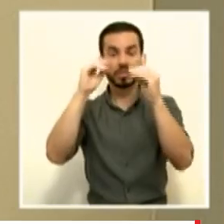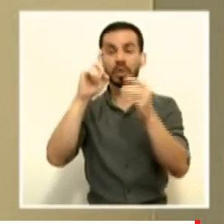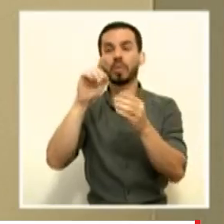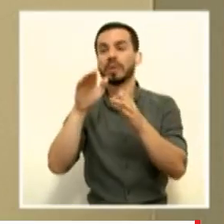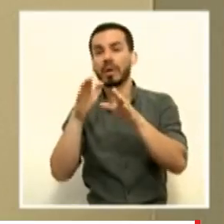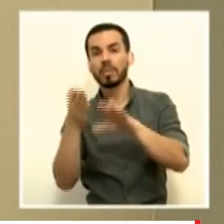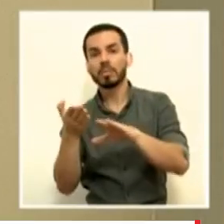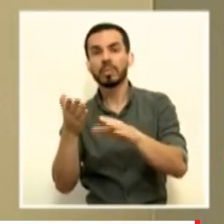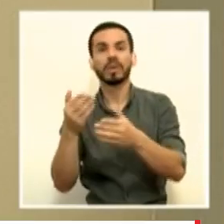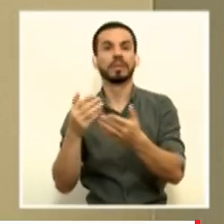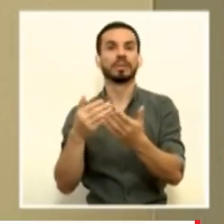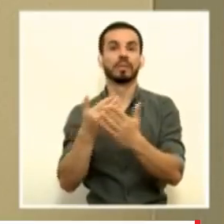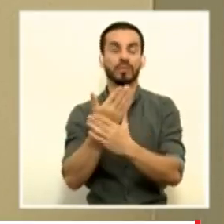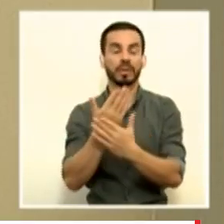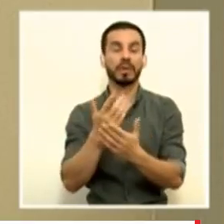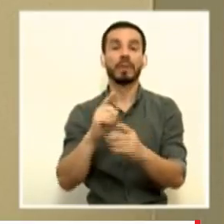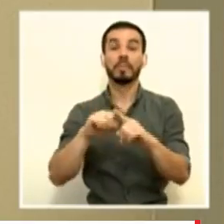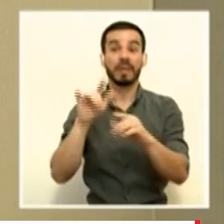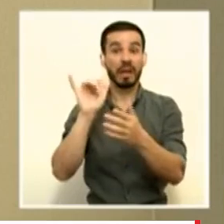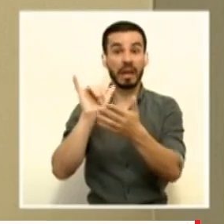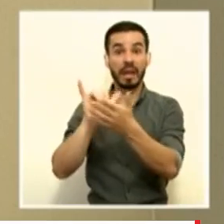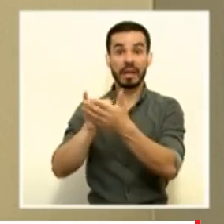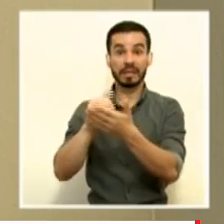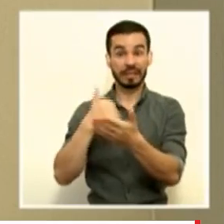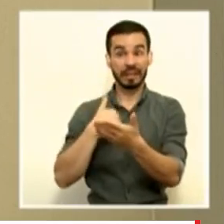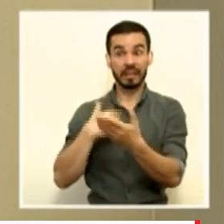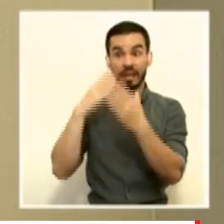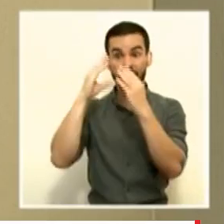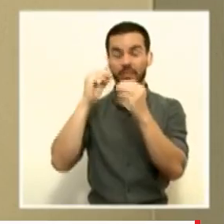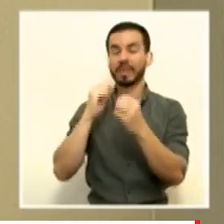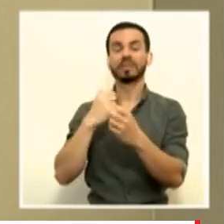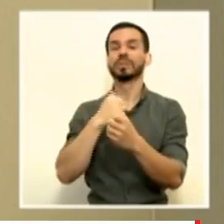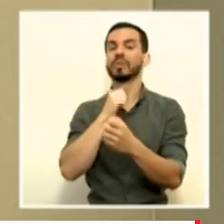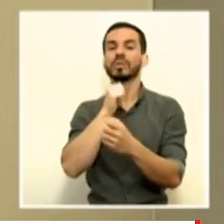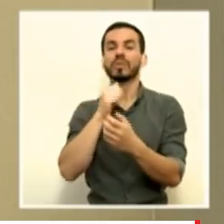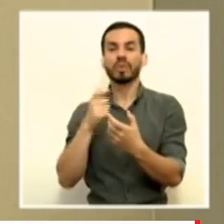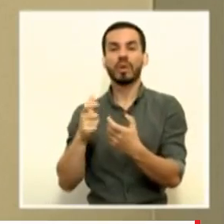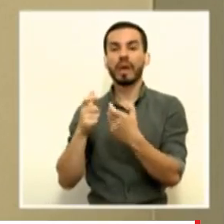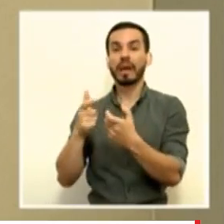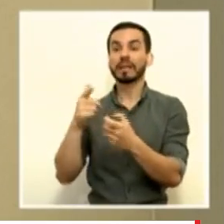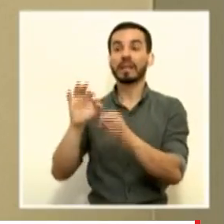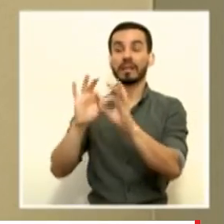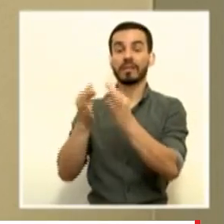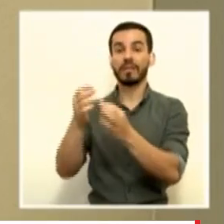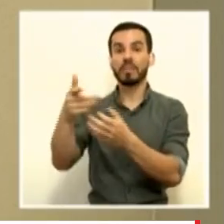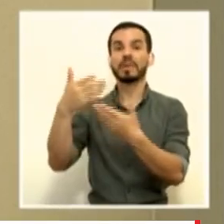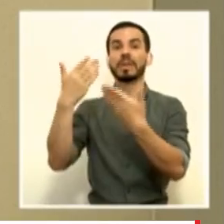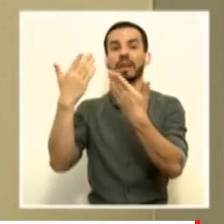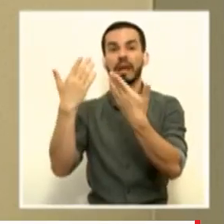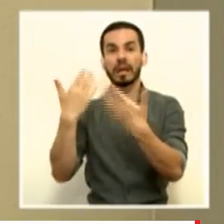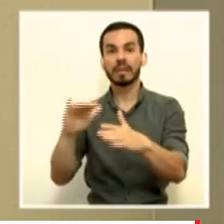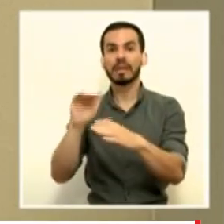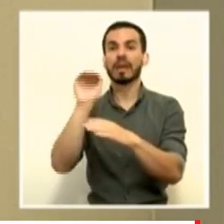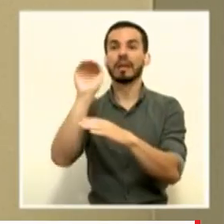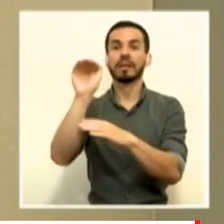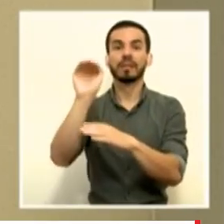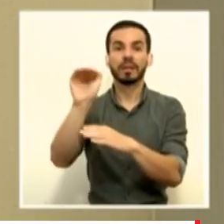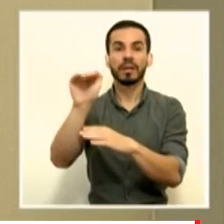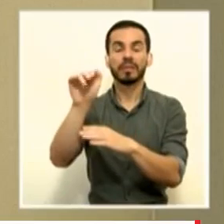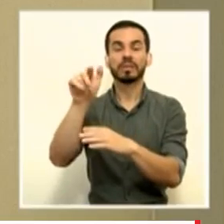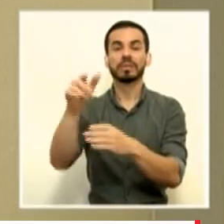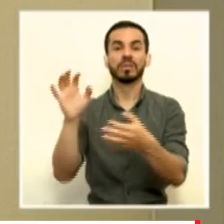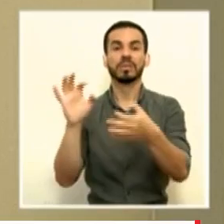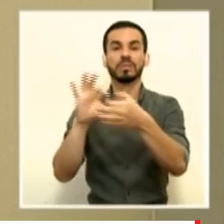un fallecimiento, pero tener la información no garantiza que los familiares hayan sido comunicados con